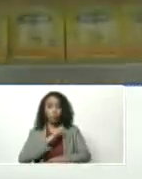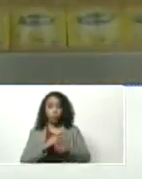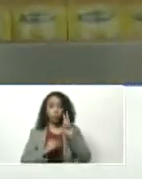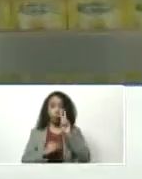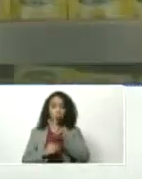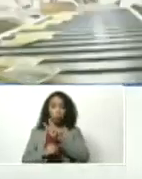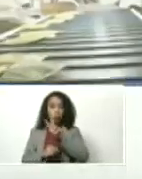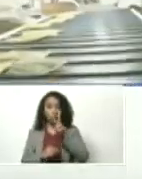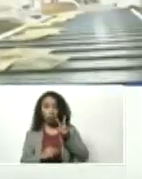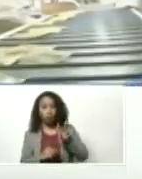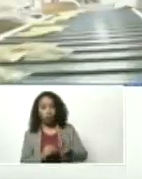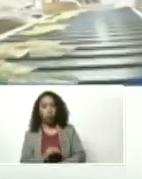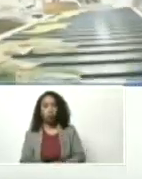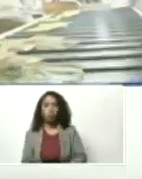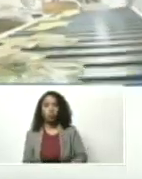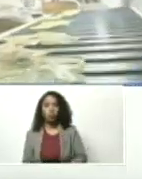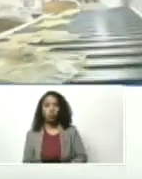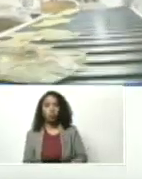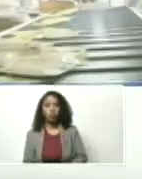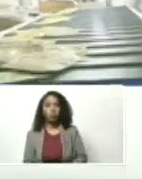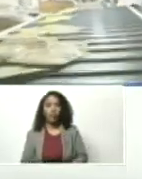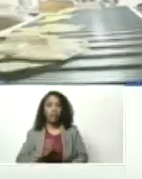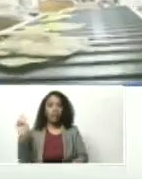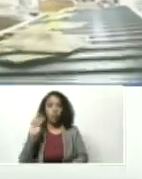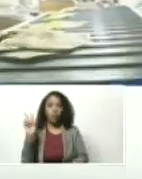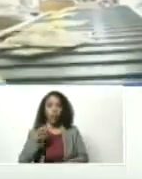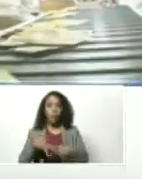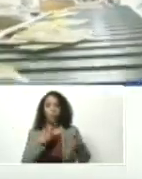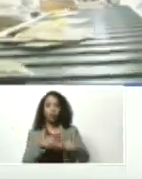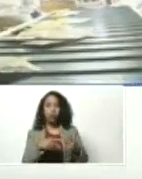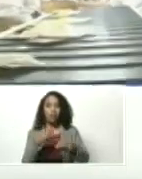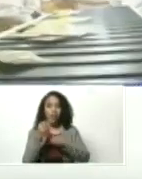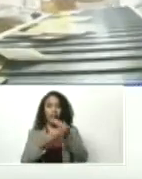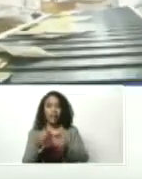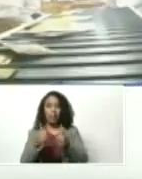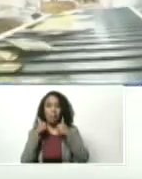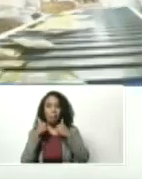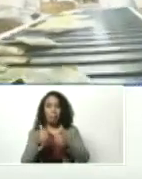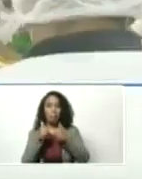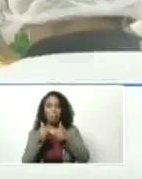calidad. En Venezuela lo que se produce es calidad.